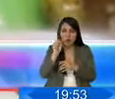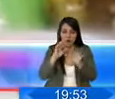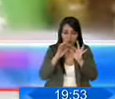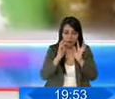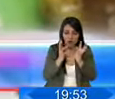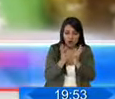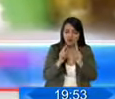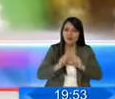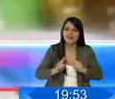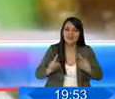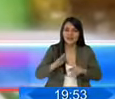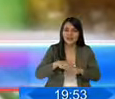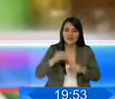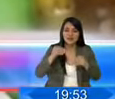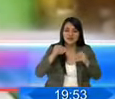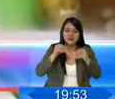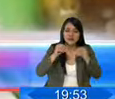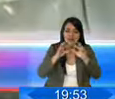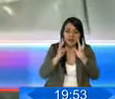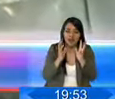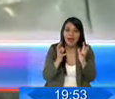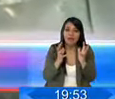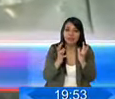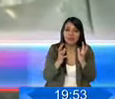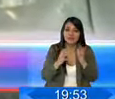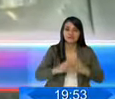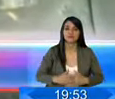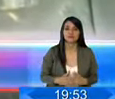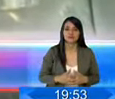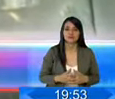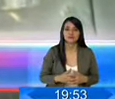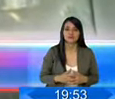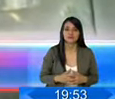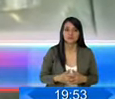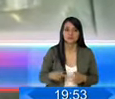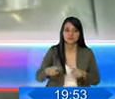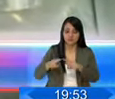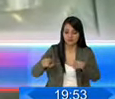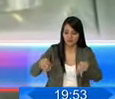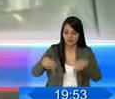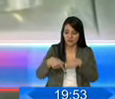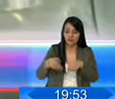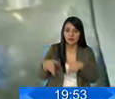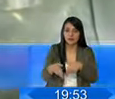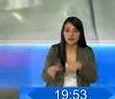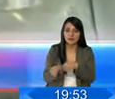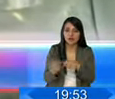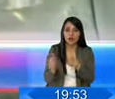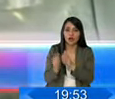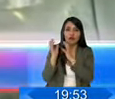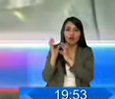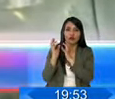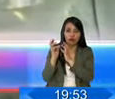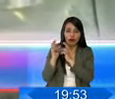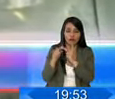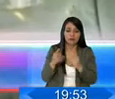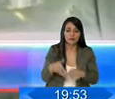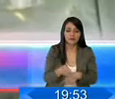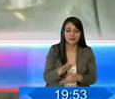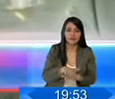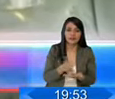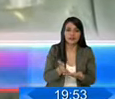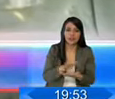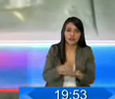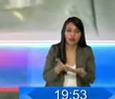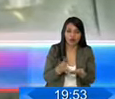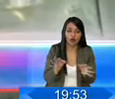se diferencian por la sazón y el tamaño. Tenemos encocados de camarón, de pescado. Tenemos pescado frito,